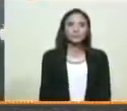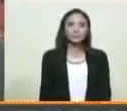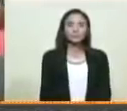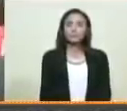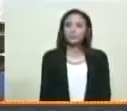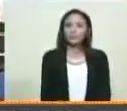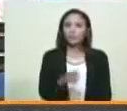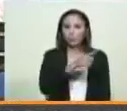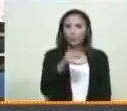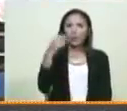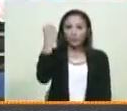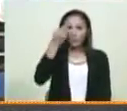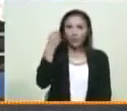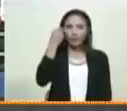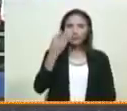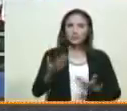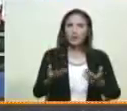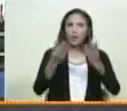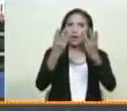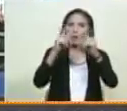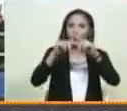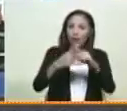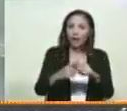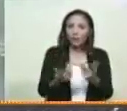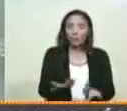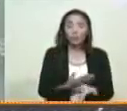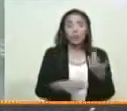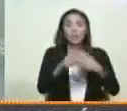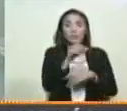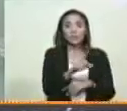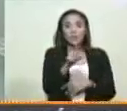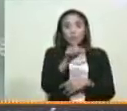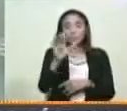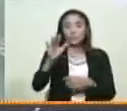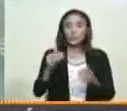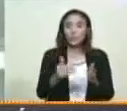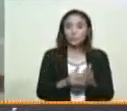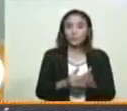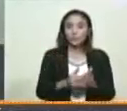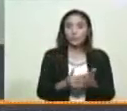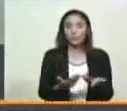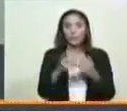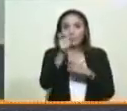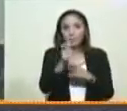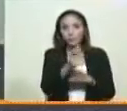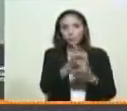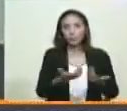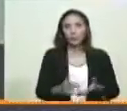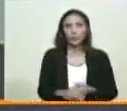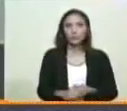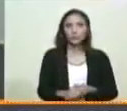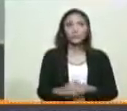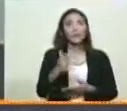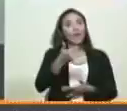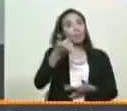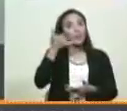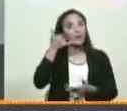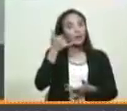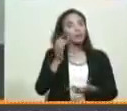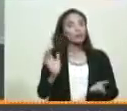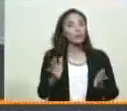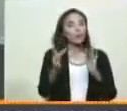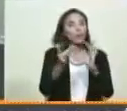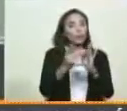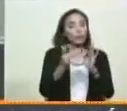Fíjense ustedes, Dante, son 115.000. Tenemos que tener el teléfono y la comunicación con